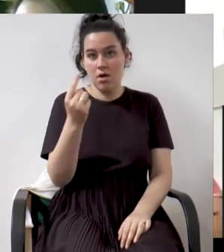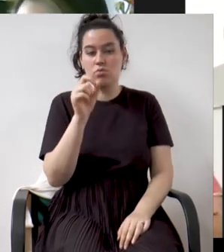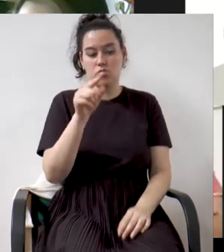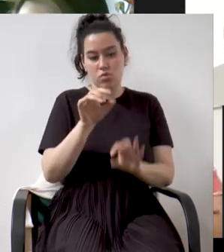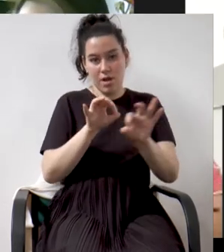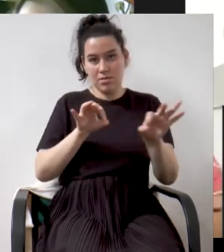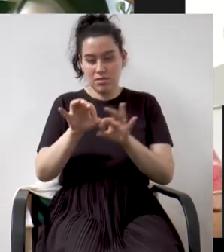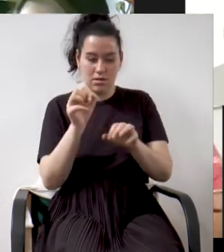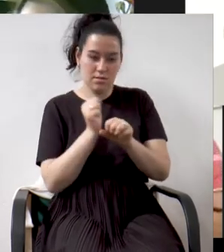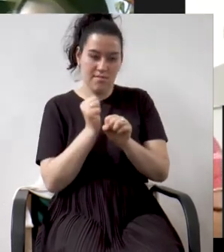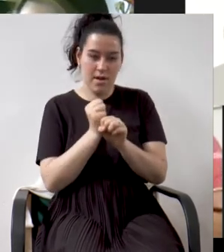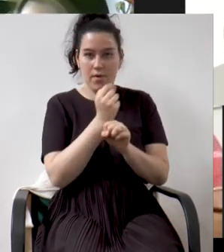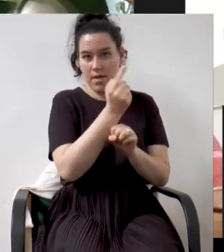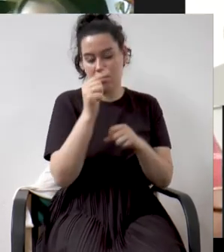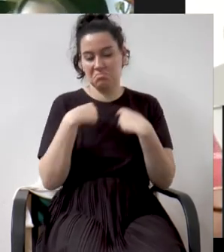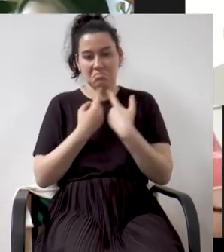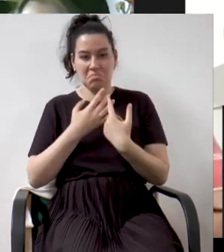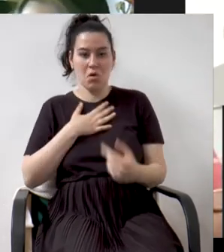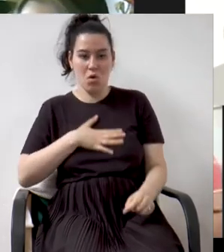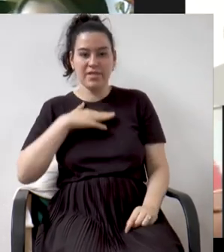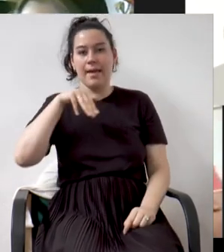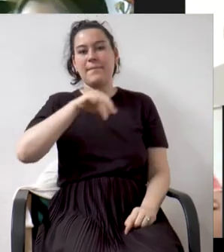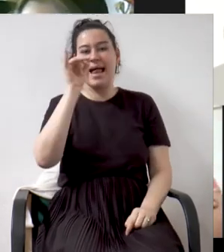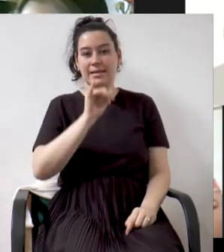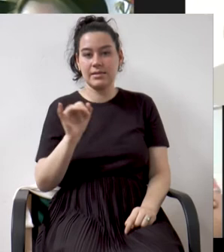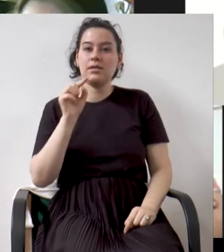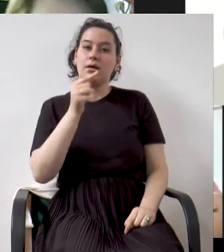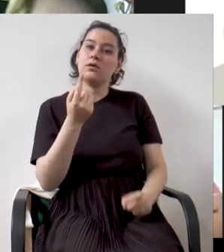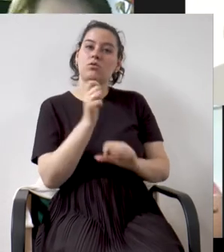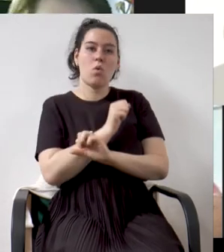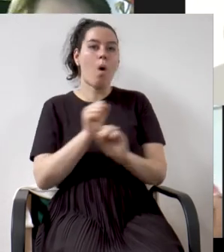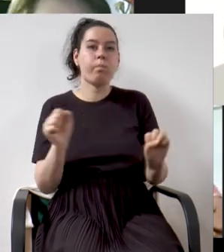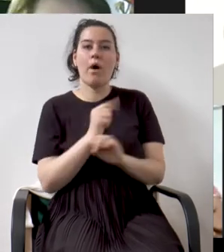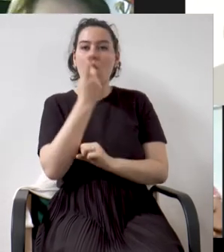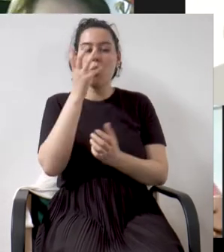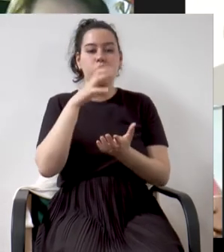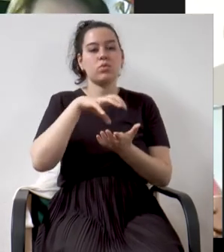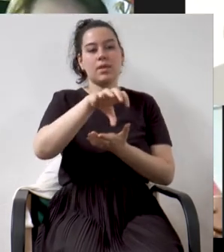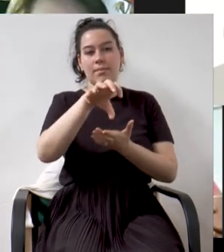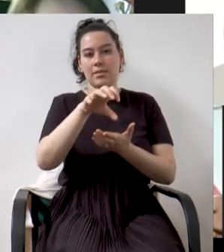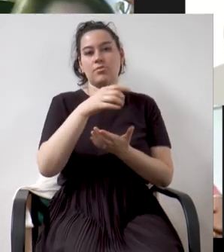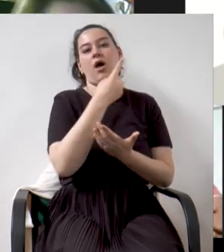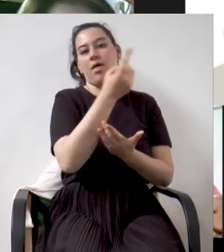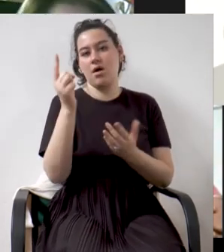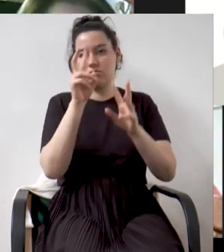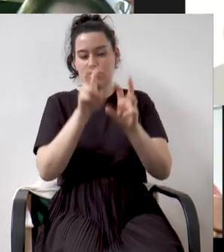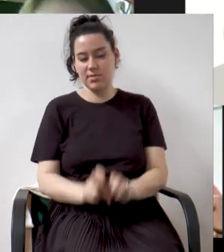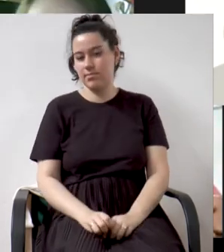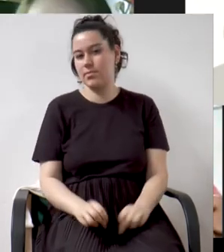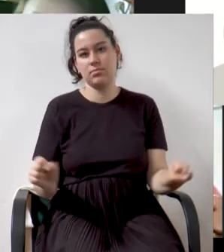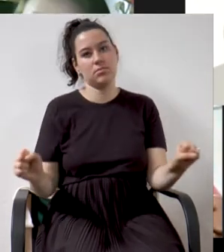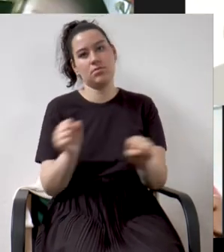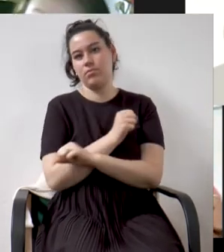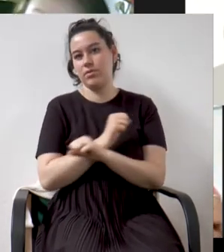y hay algo que en lo que coincidimos con Márquez, y es en que no podemos tener un departamento por servicios. No podemos